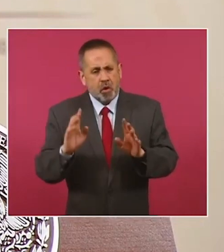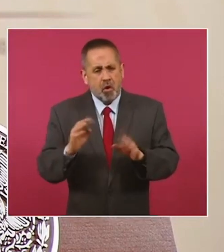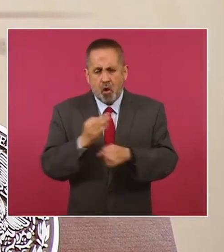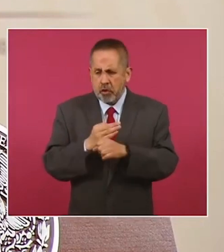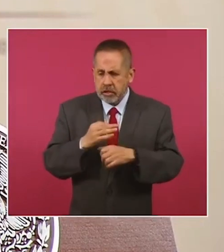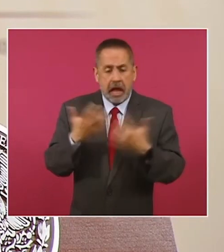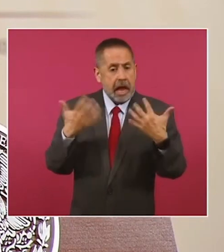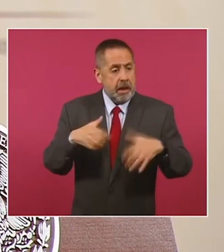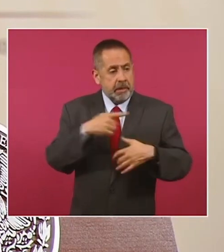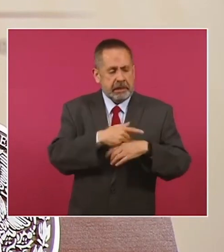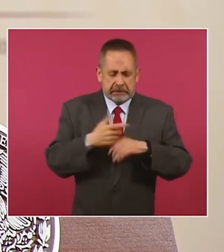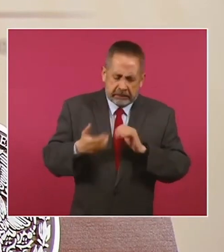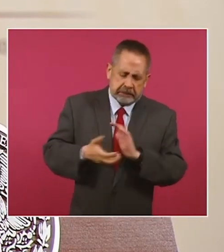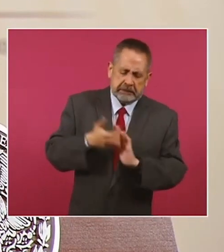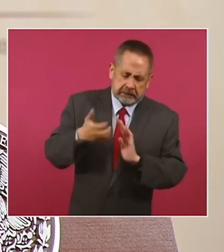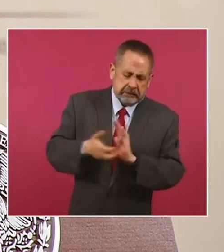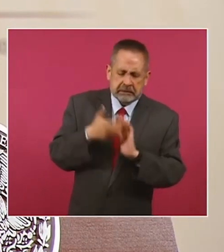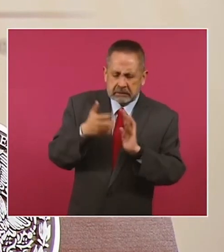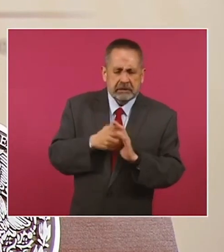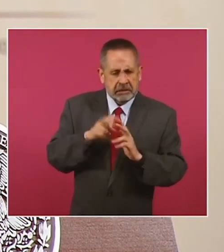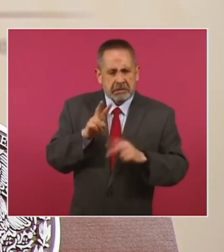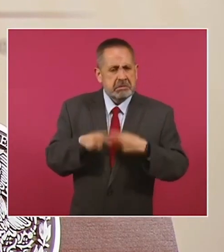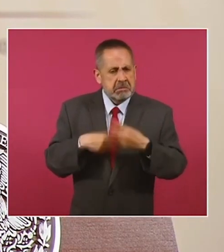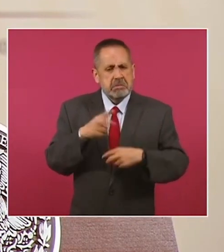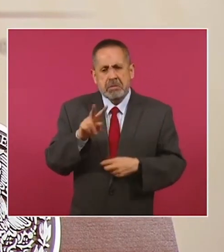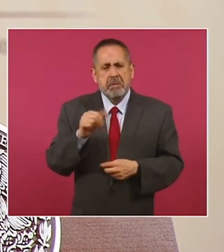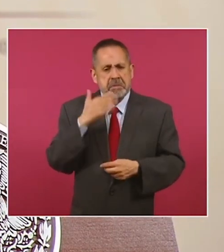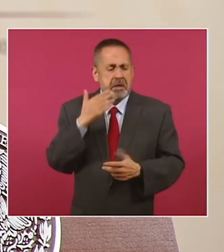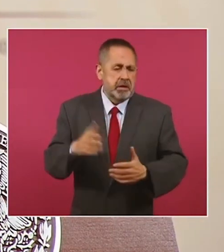La empresa que está a su cargo,